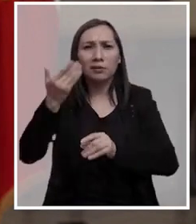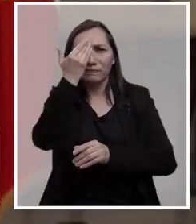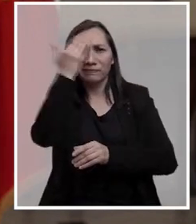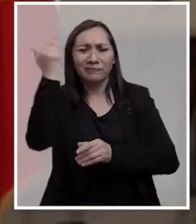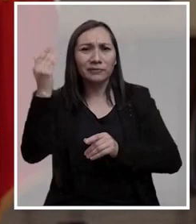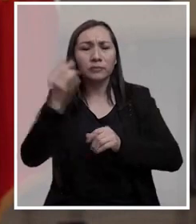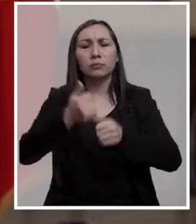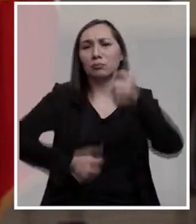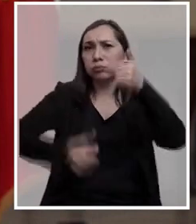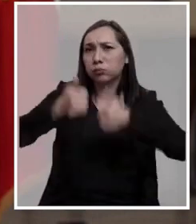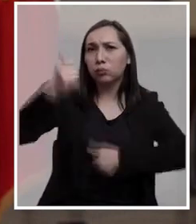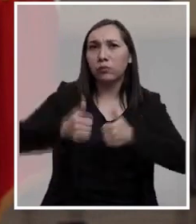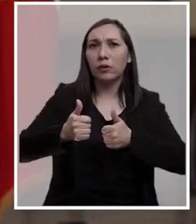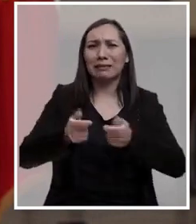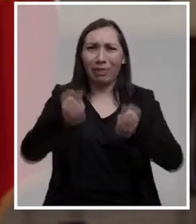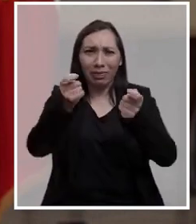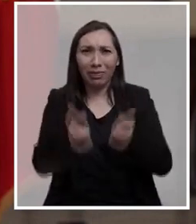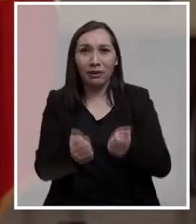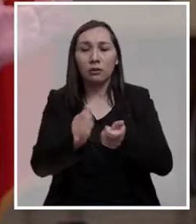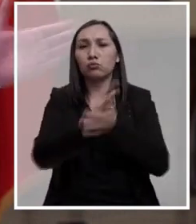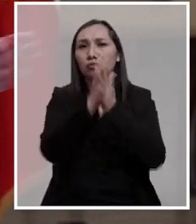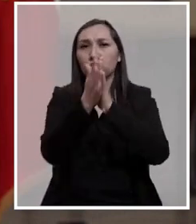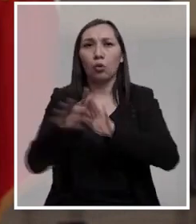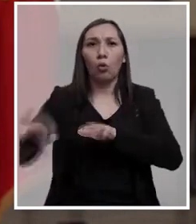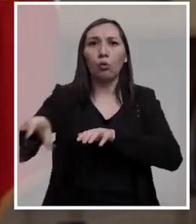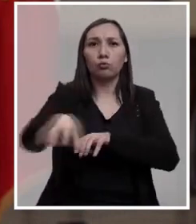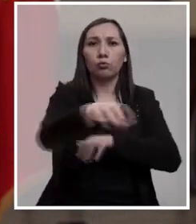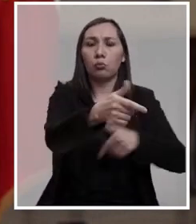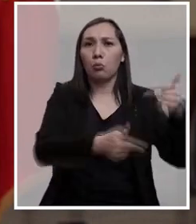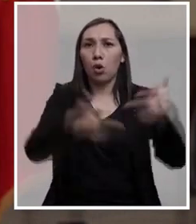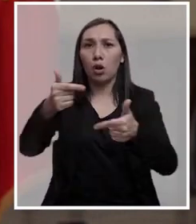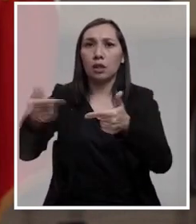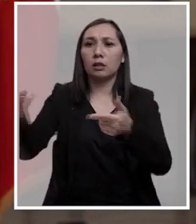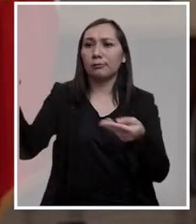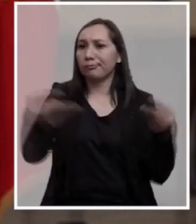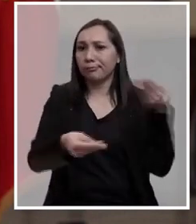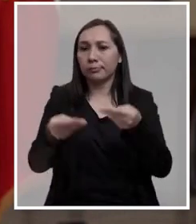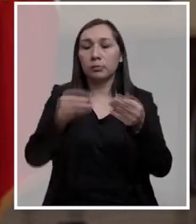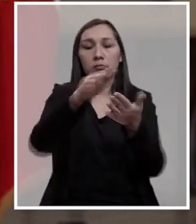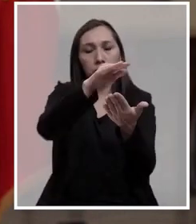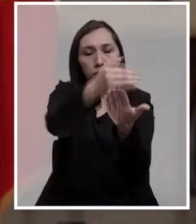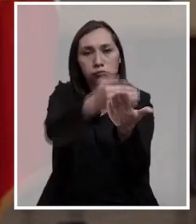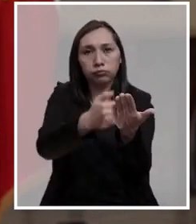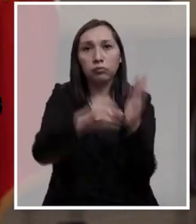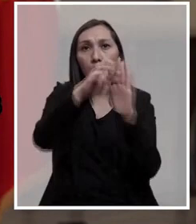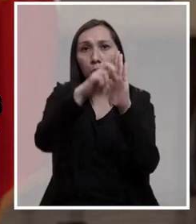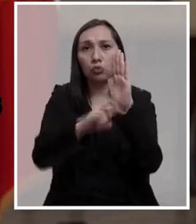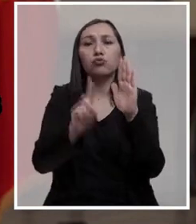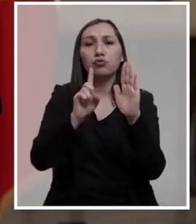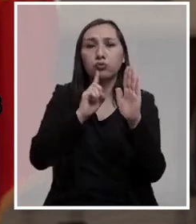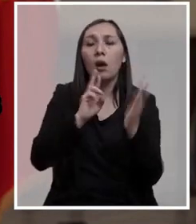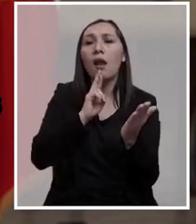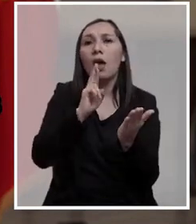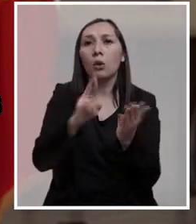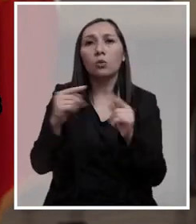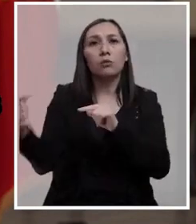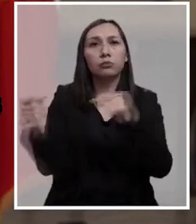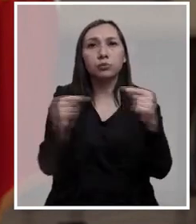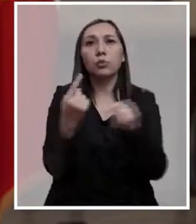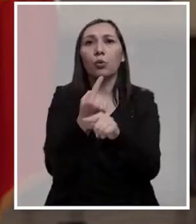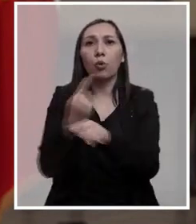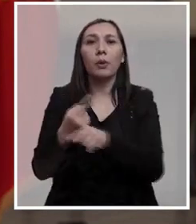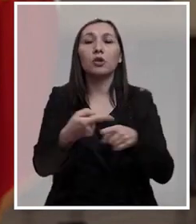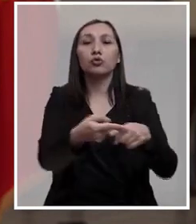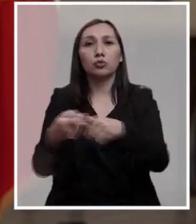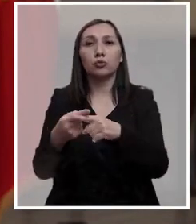académicos profesionales y expertos de todos los sectores políticos el proyecto incorpora también los resultados de los diálogos